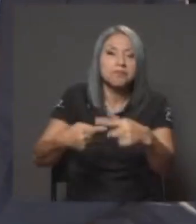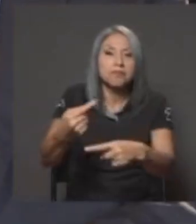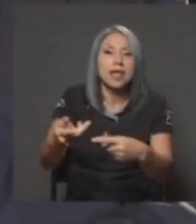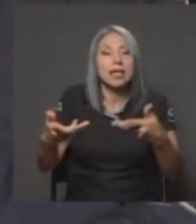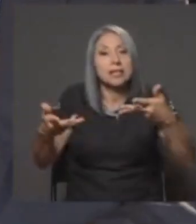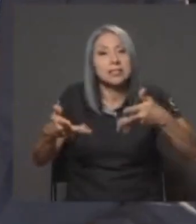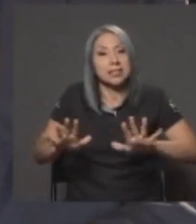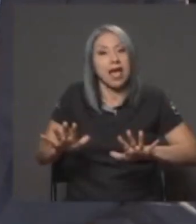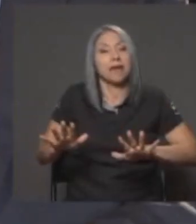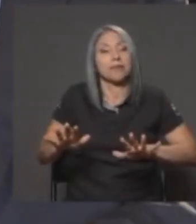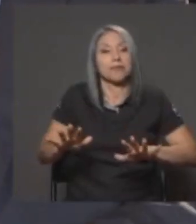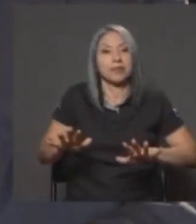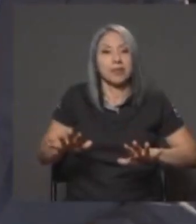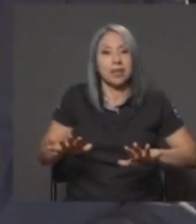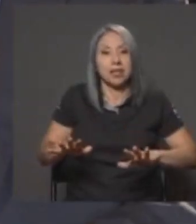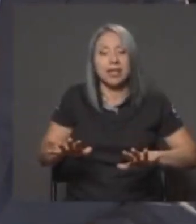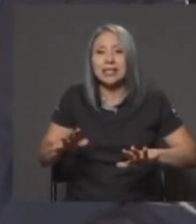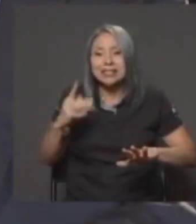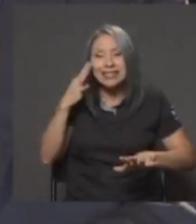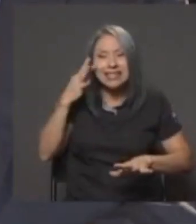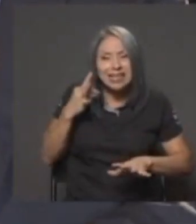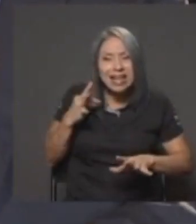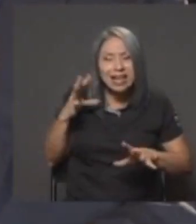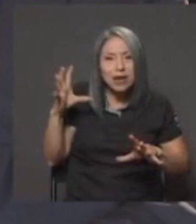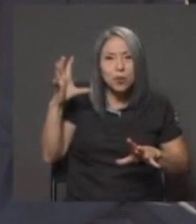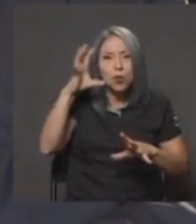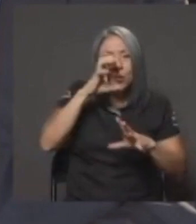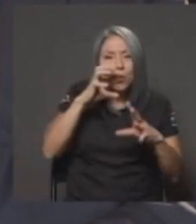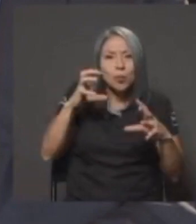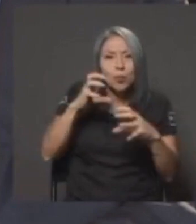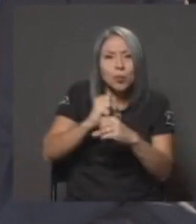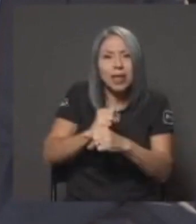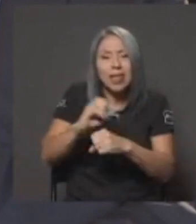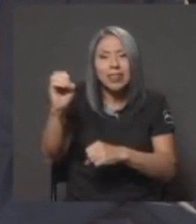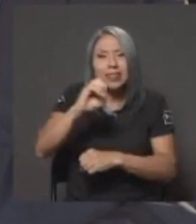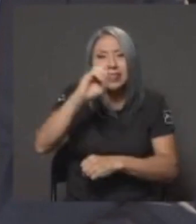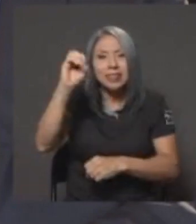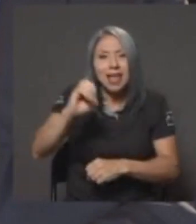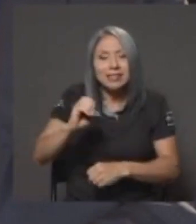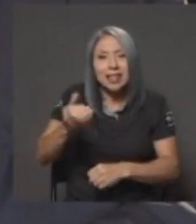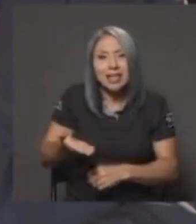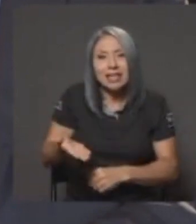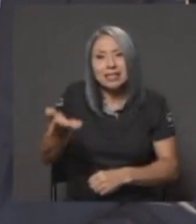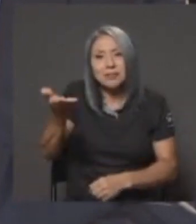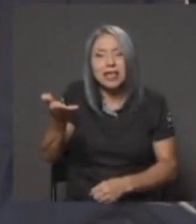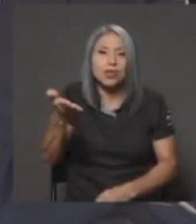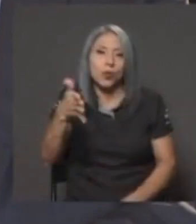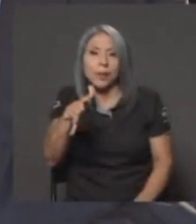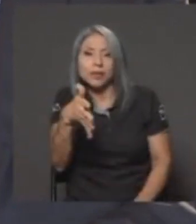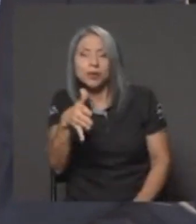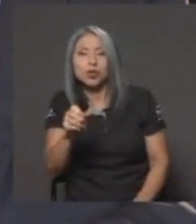el estimador puntual es que la tasa de crecimiento va a andar como en el